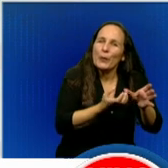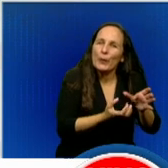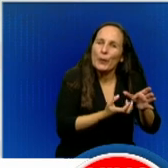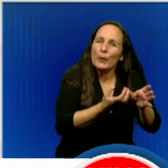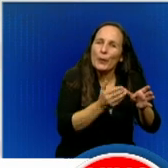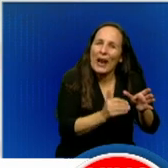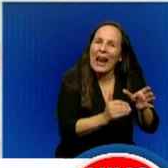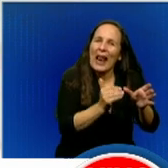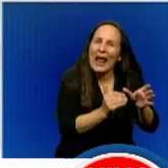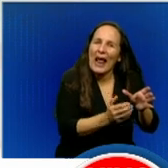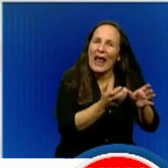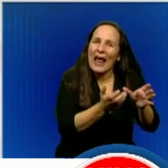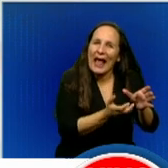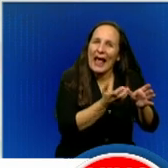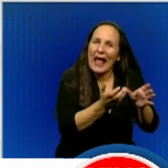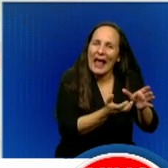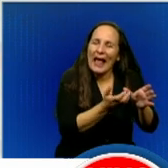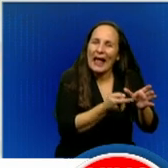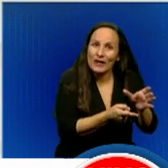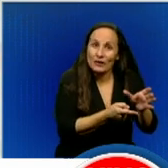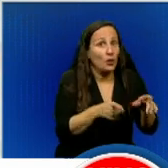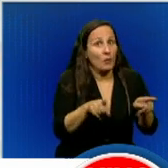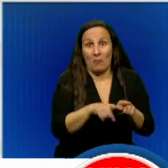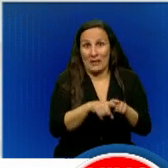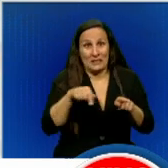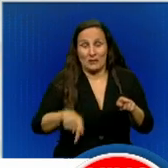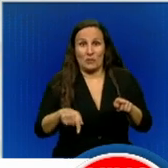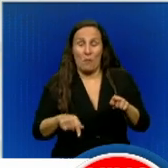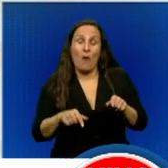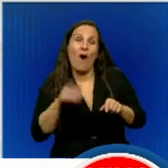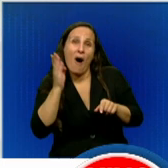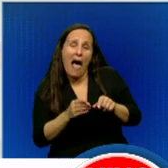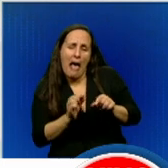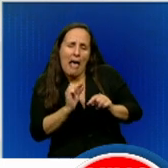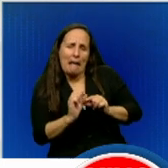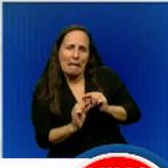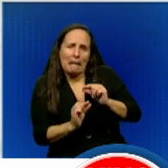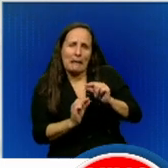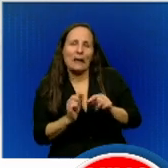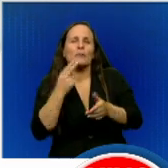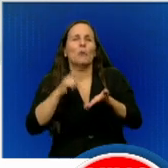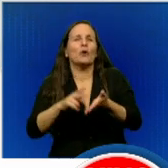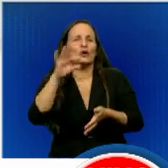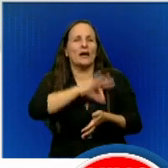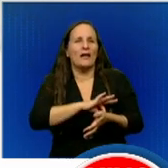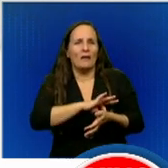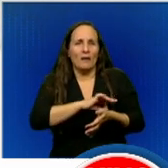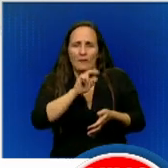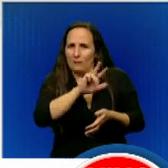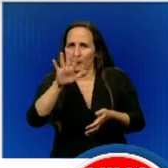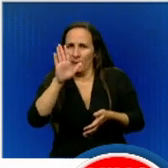misma que es alimentada por este proyecto de aumento de la tasa corporativa del impuesto a las ganancias al